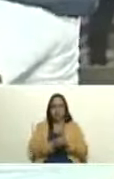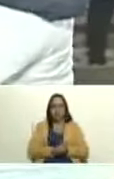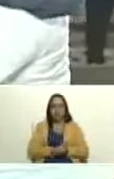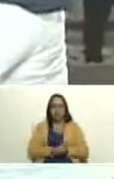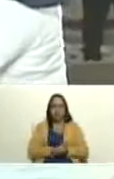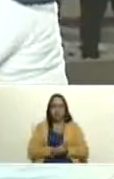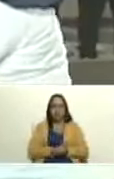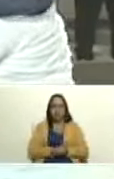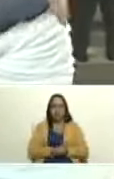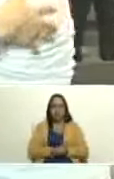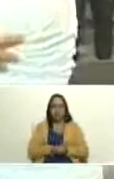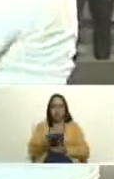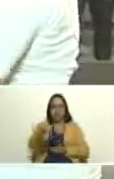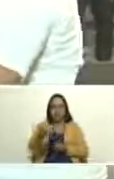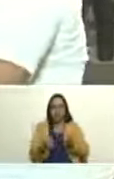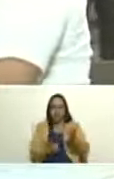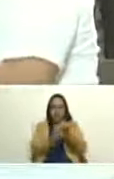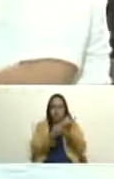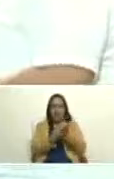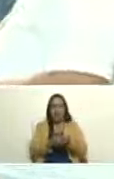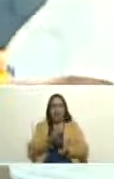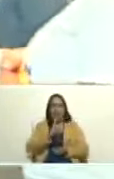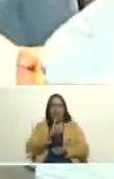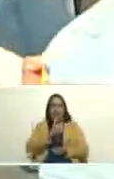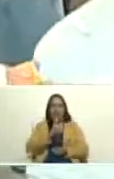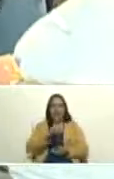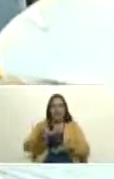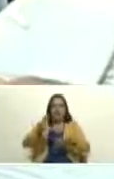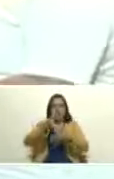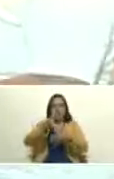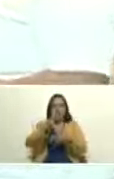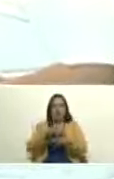Estos son financiamientos del Banco Bicentenario.